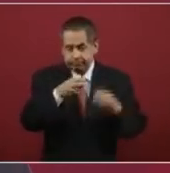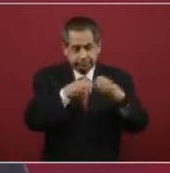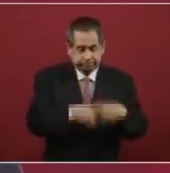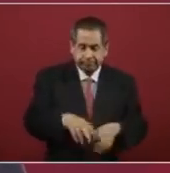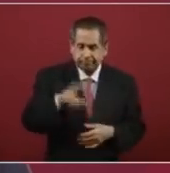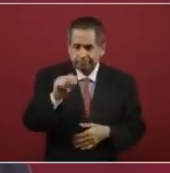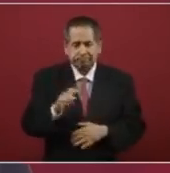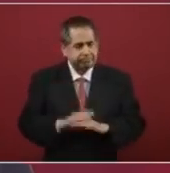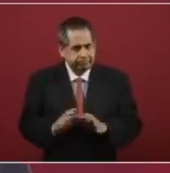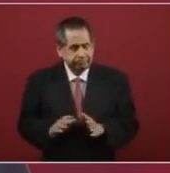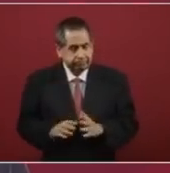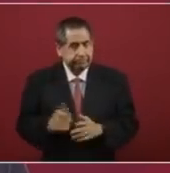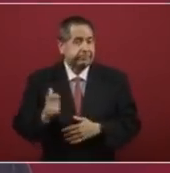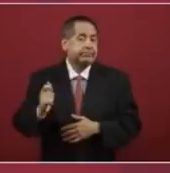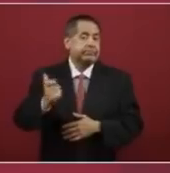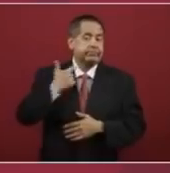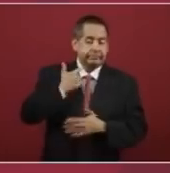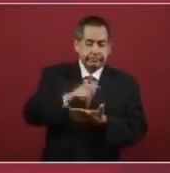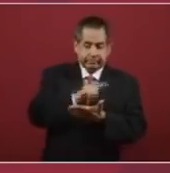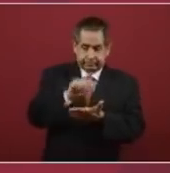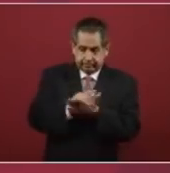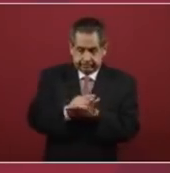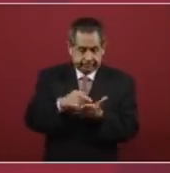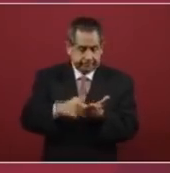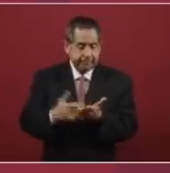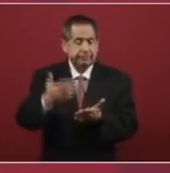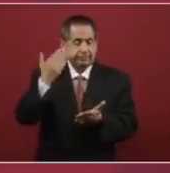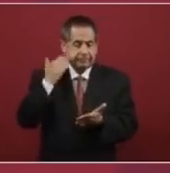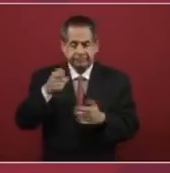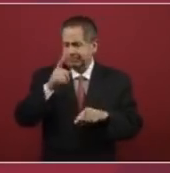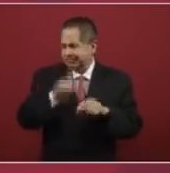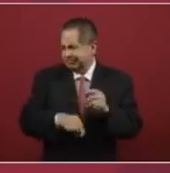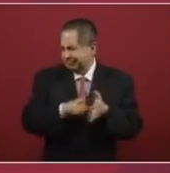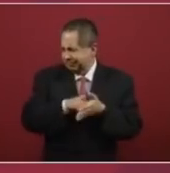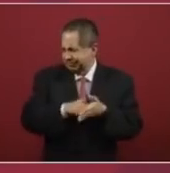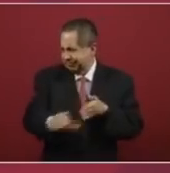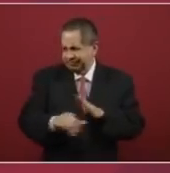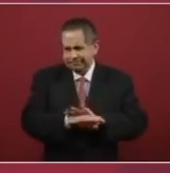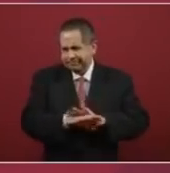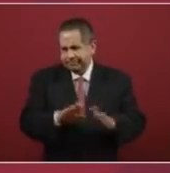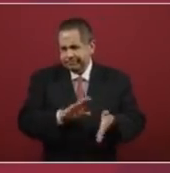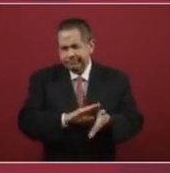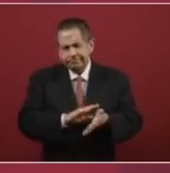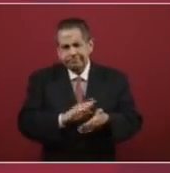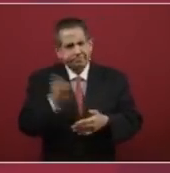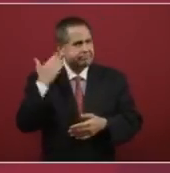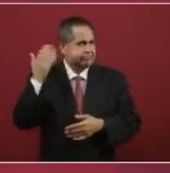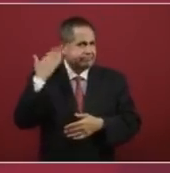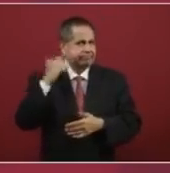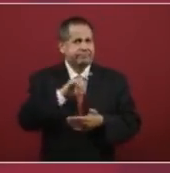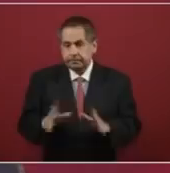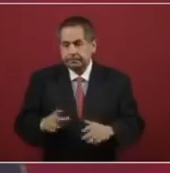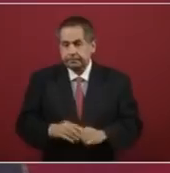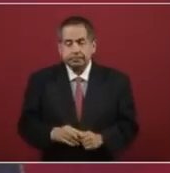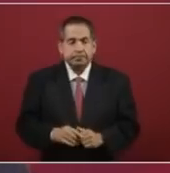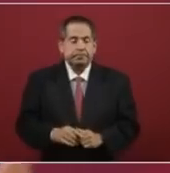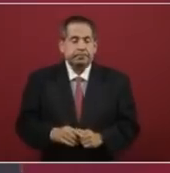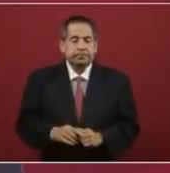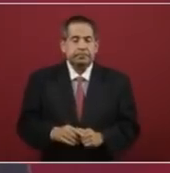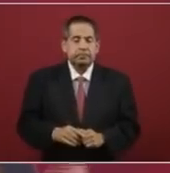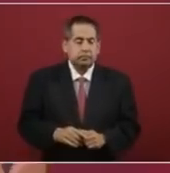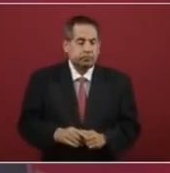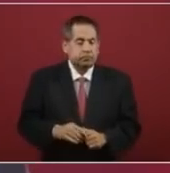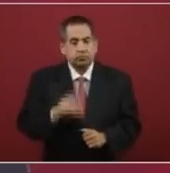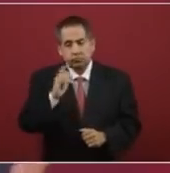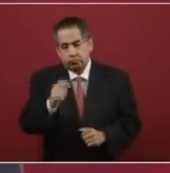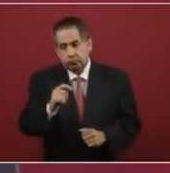Se cancela por completo la reforma educativa. No